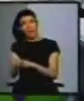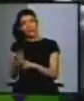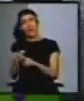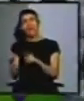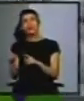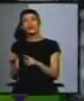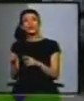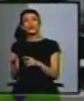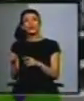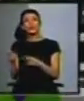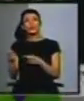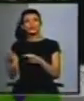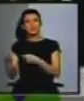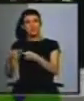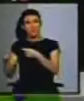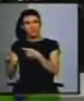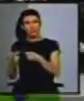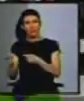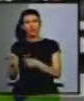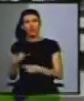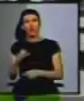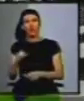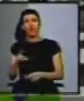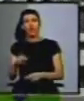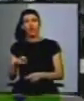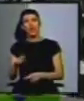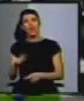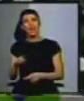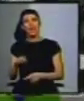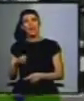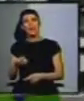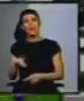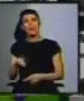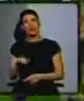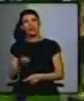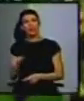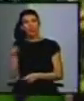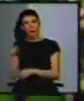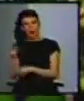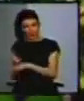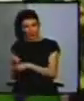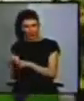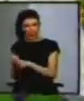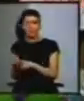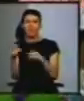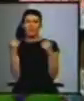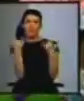Está bien, que te saliendo. Si no, cuidado, tú como lo estás, te metes así. Sigue nomás, sigue nomás. Y ahora llegamos a la galería Coronel Mendoza. Ajá. Acá podemos encontrar juguetes, todo tipo de electrodomésticos.